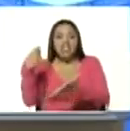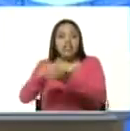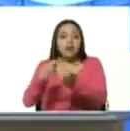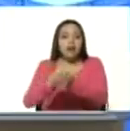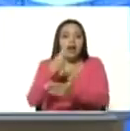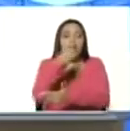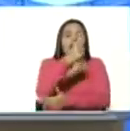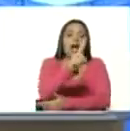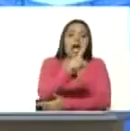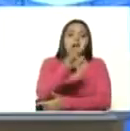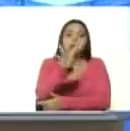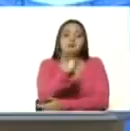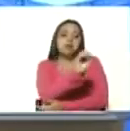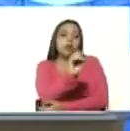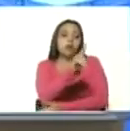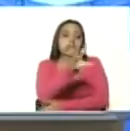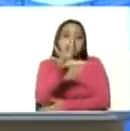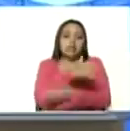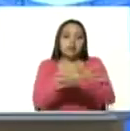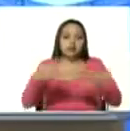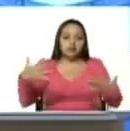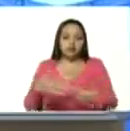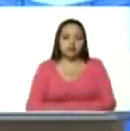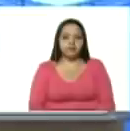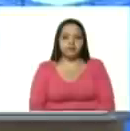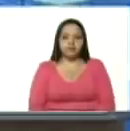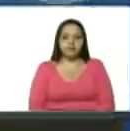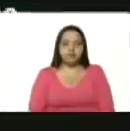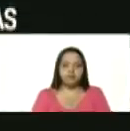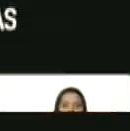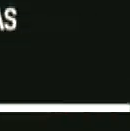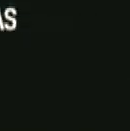15 millones de dólares. Escuchemos a Vergara.